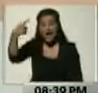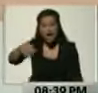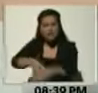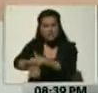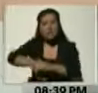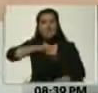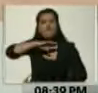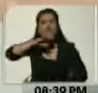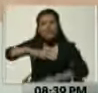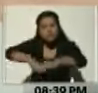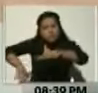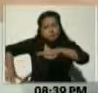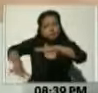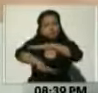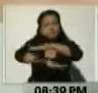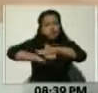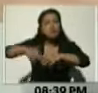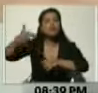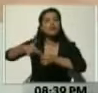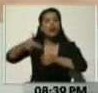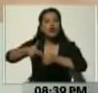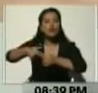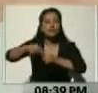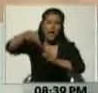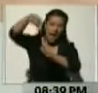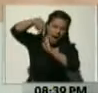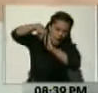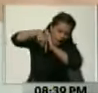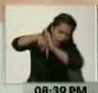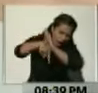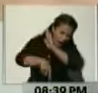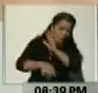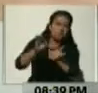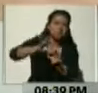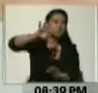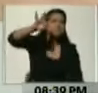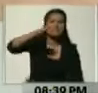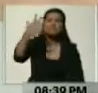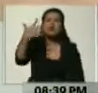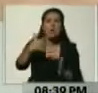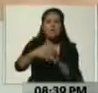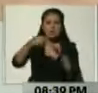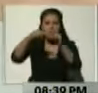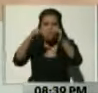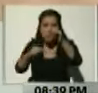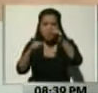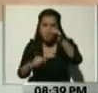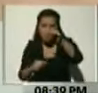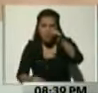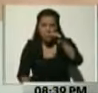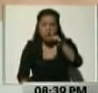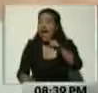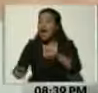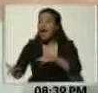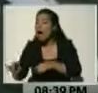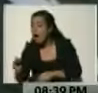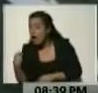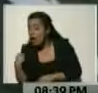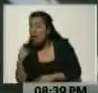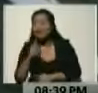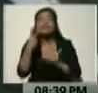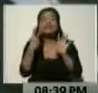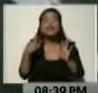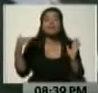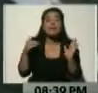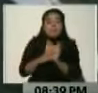buena parte de ellas allá abajo, como a 5.000 metros, ¿no es? ¿Ya? 7.000 metros bajo la sal, por allá el